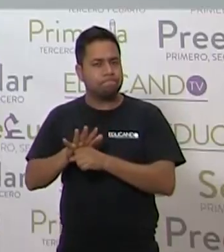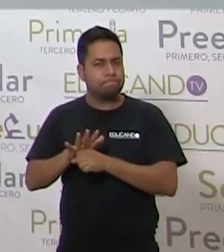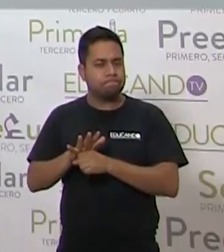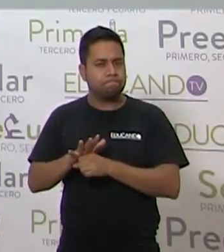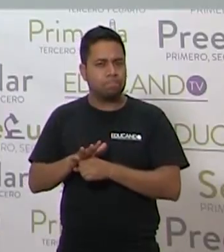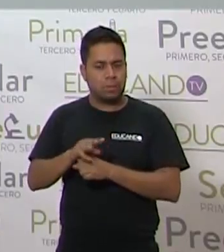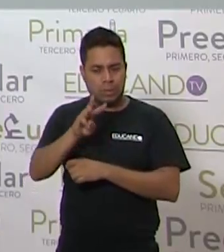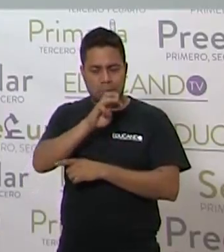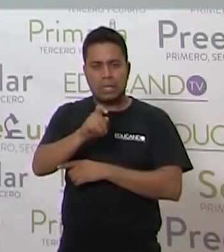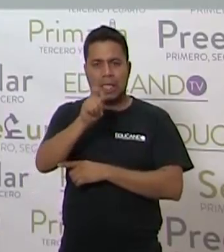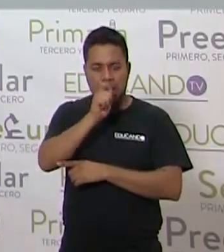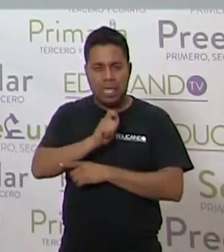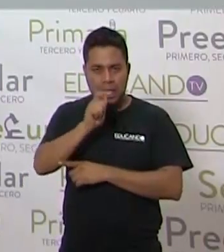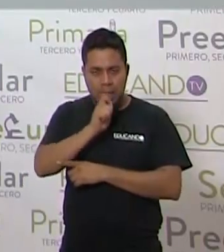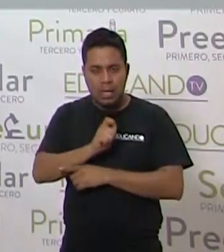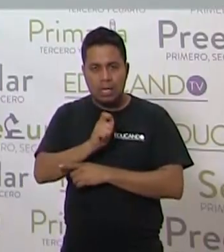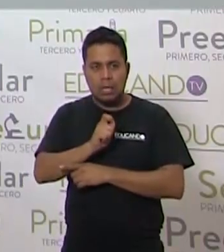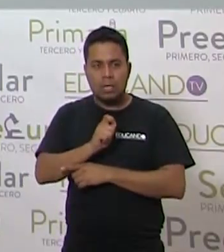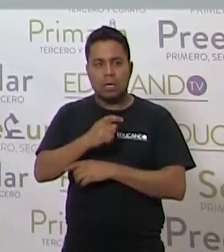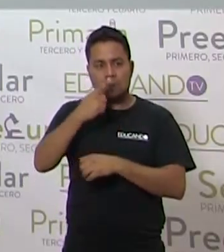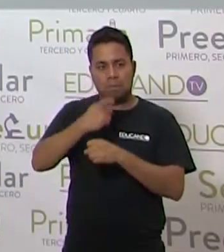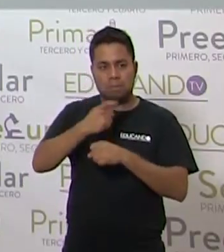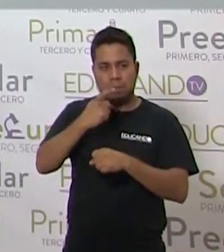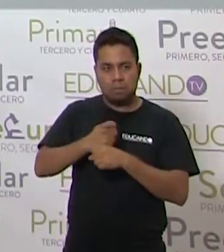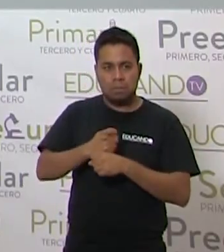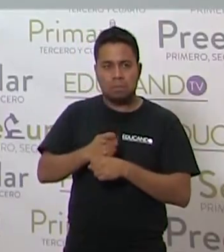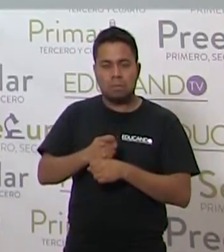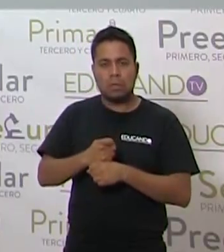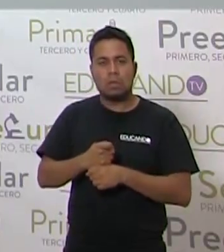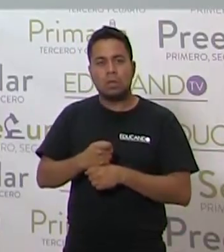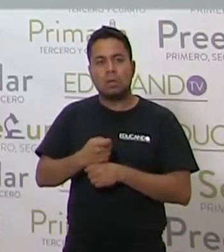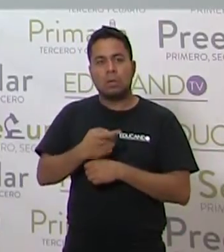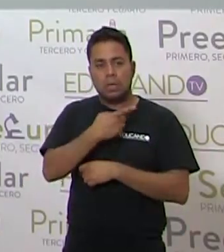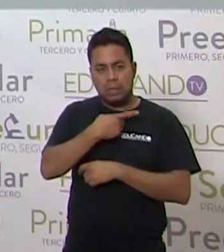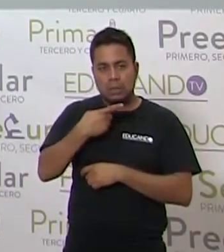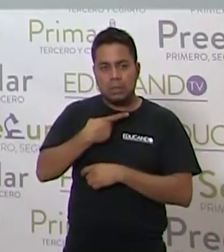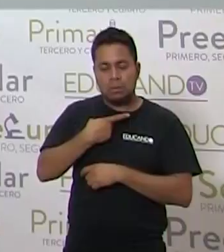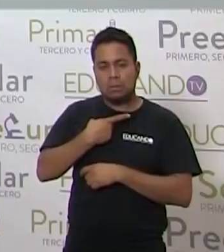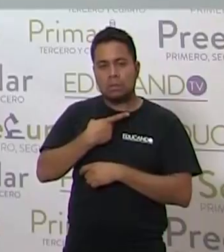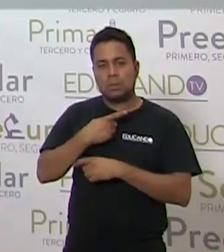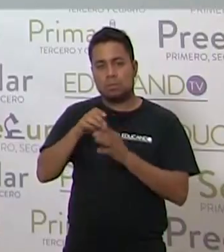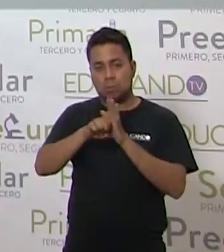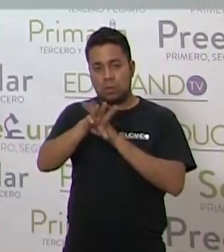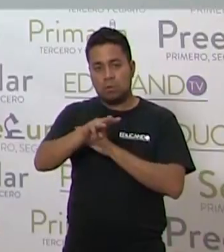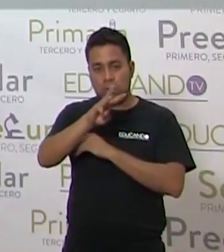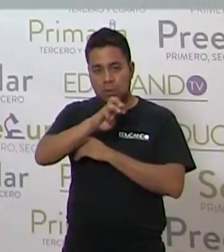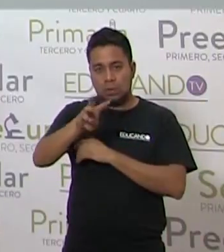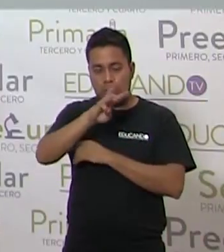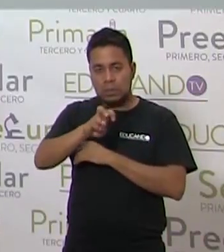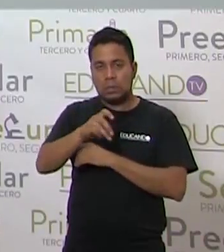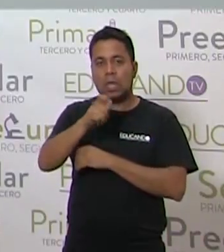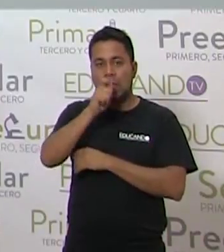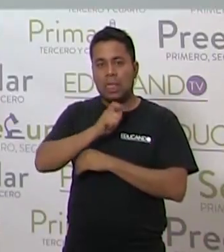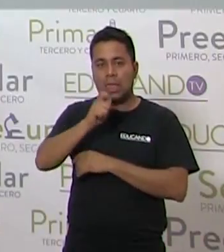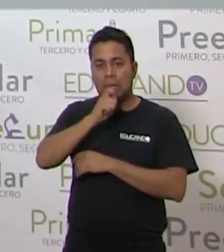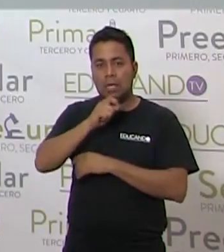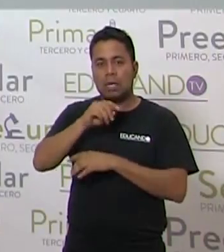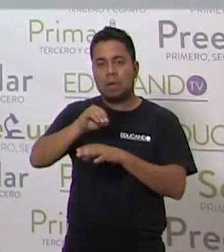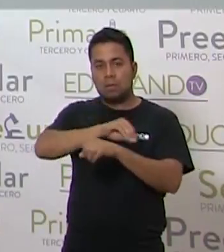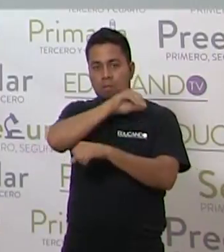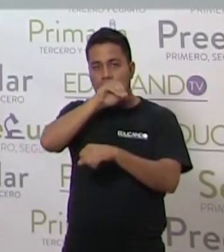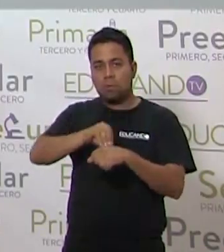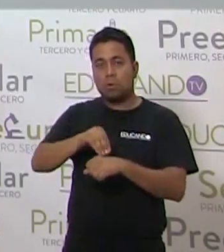300 paletas primero tenemos entonces que que ver que esos que esas 300 paletas también están representadas